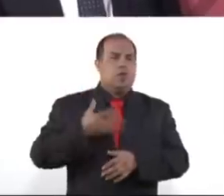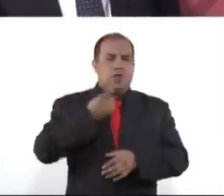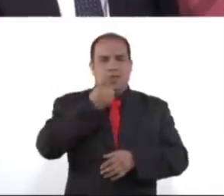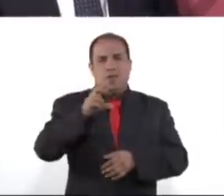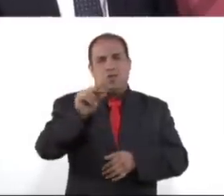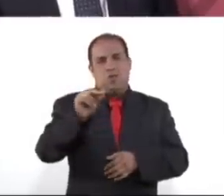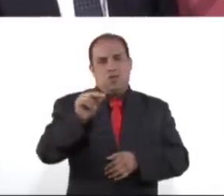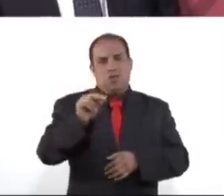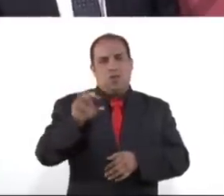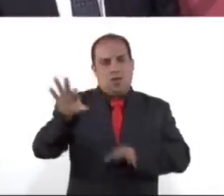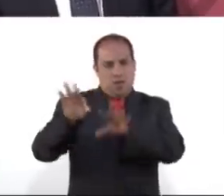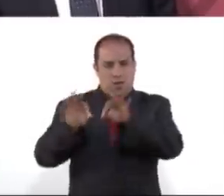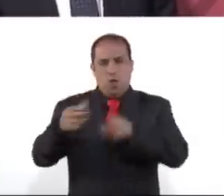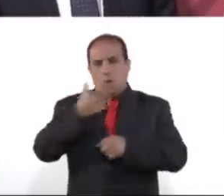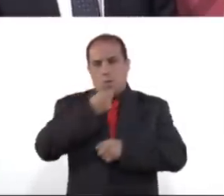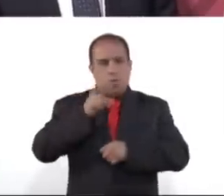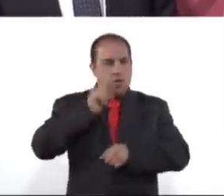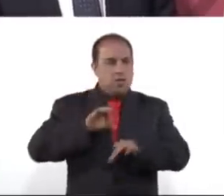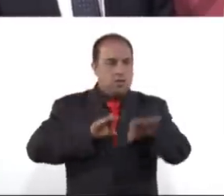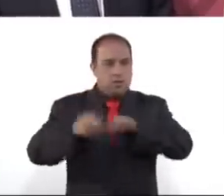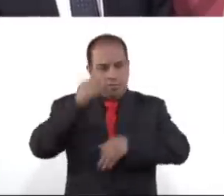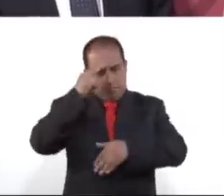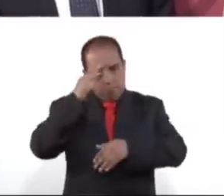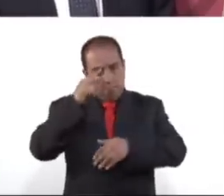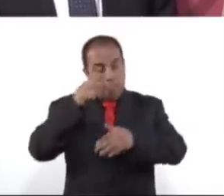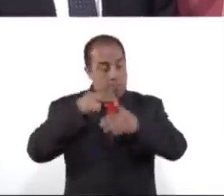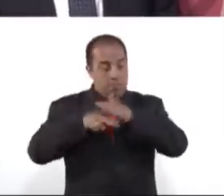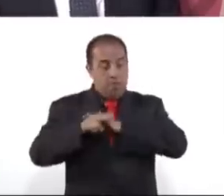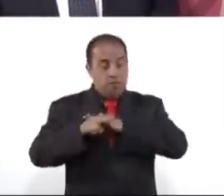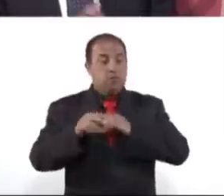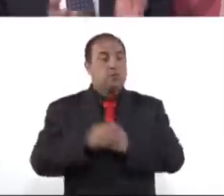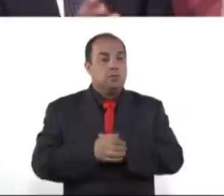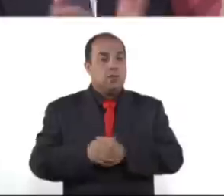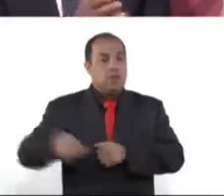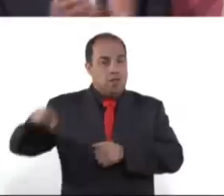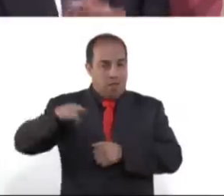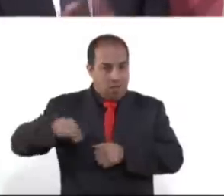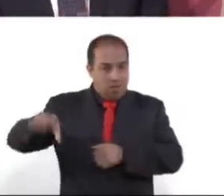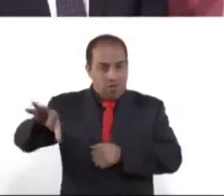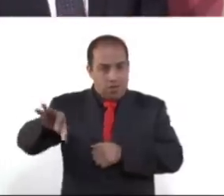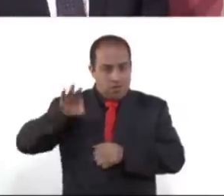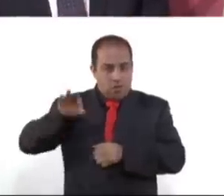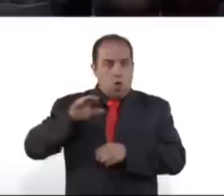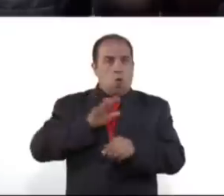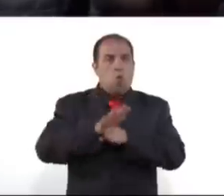escogerlo Los trabajadores Y trabajadoras del metro Así que ellos Escogieron el modelo De tren